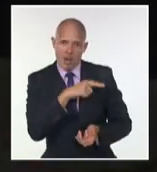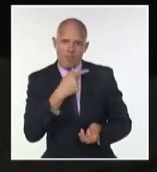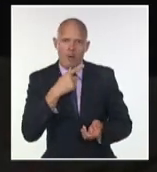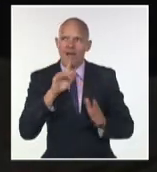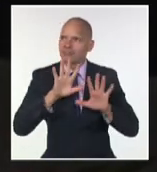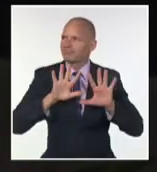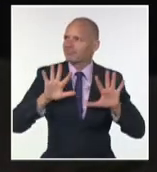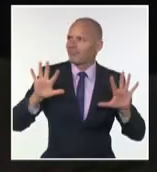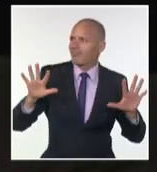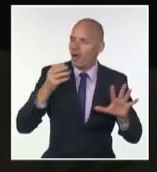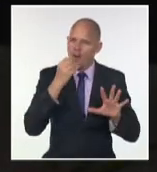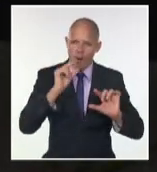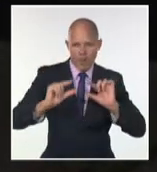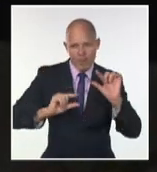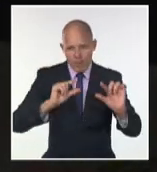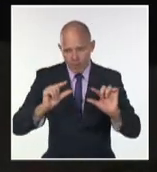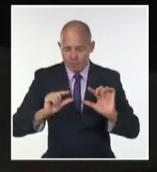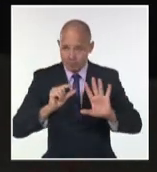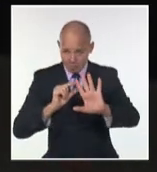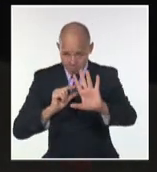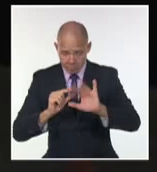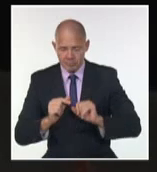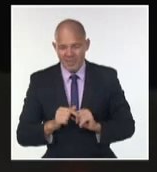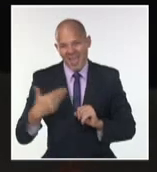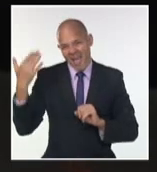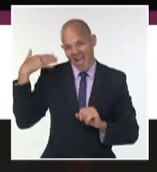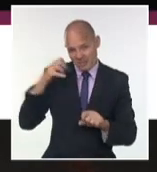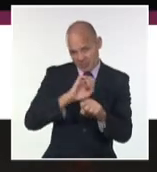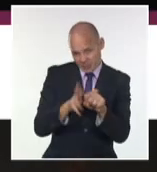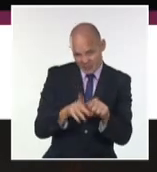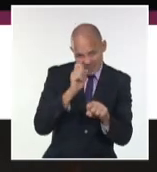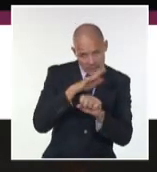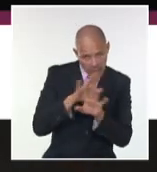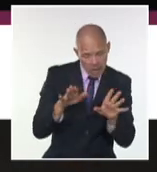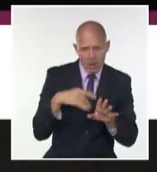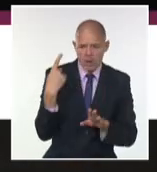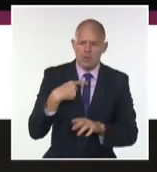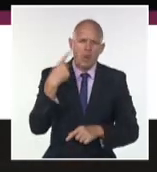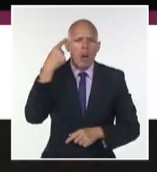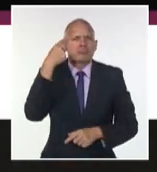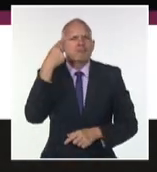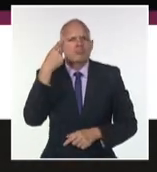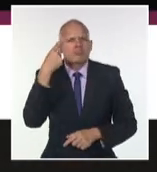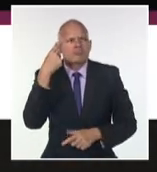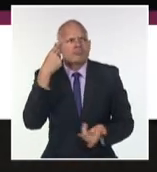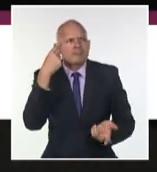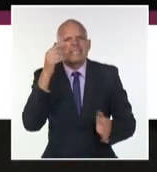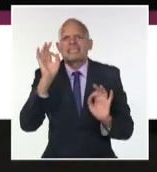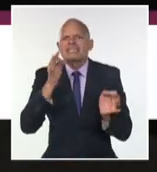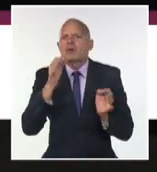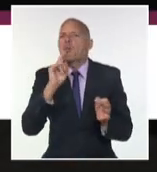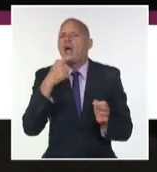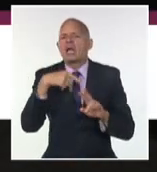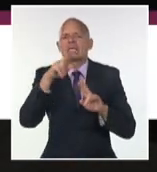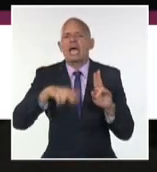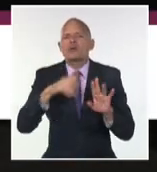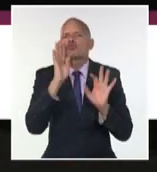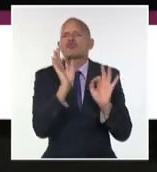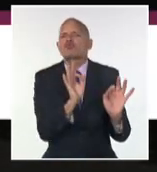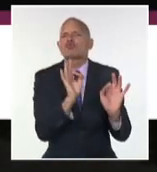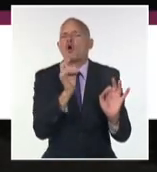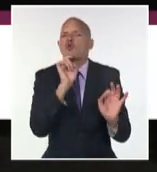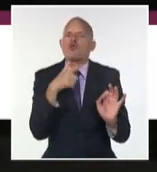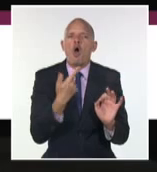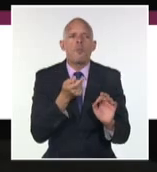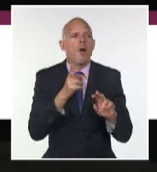fuimos identificando algunos lugares en toda la ciudad donde podíamos hacer llegar la música de concierto, que normalmente está muy limitada a